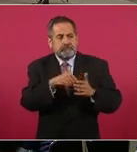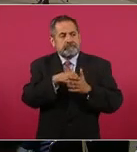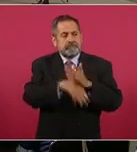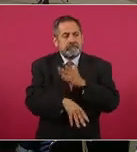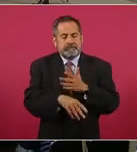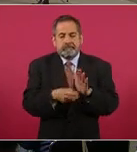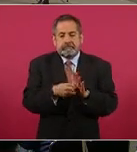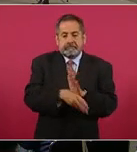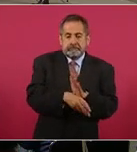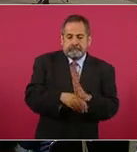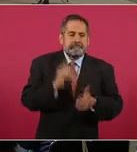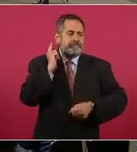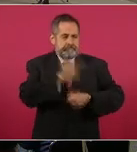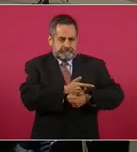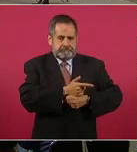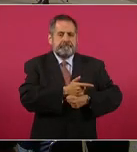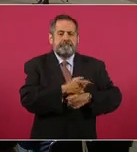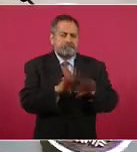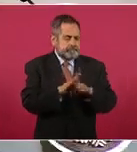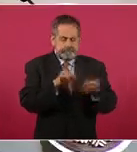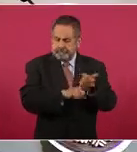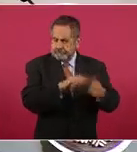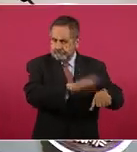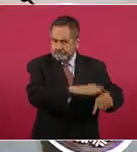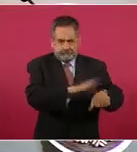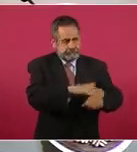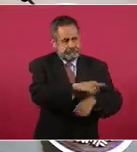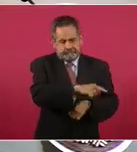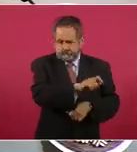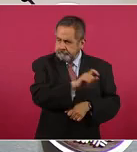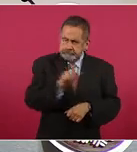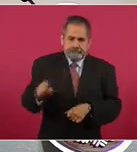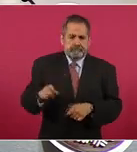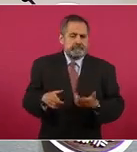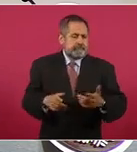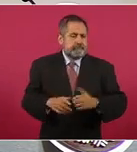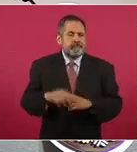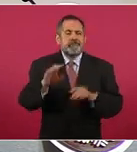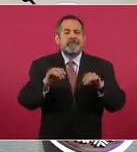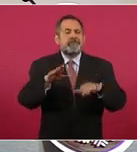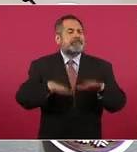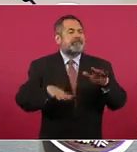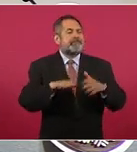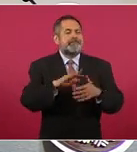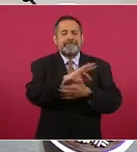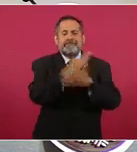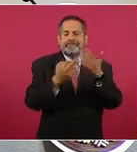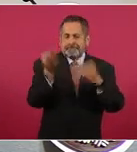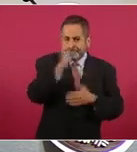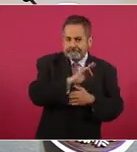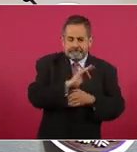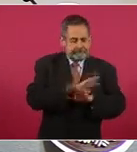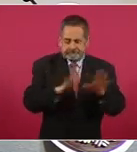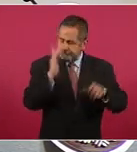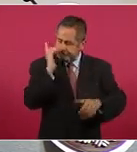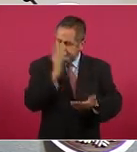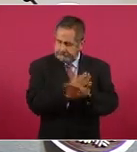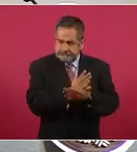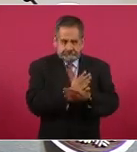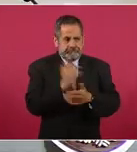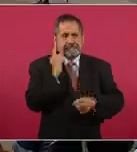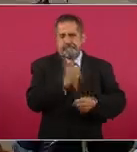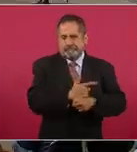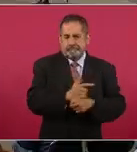y defraudación fiscal, así como las factureras. Eso es lo que nos hemos centrado muchísimo. Y sobre